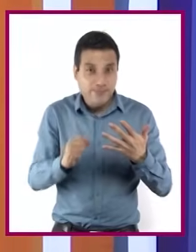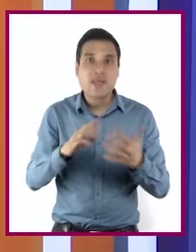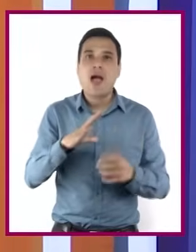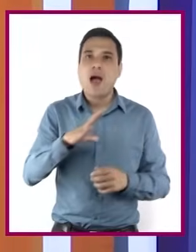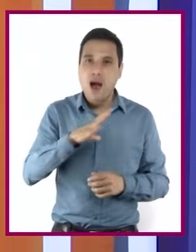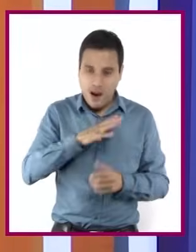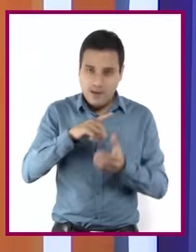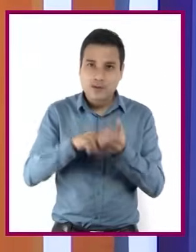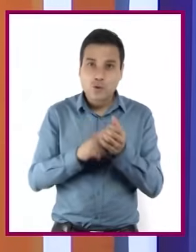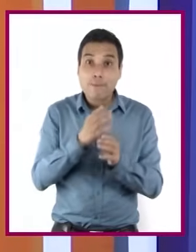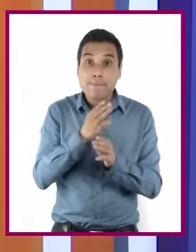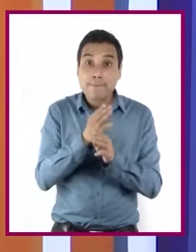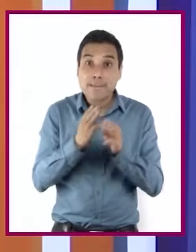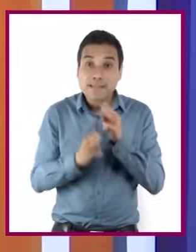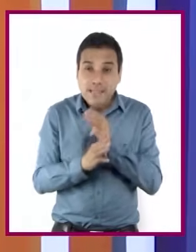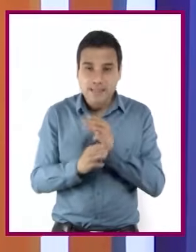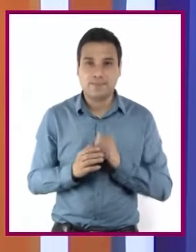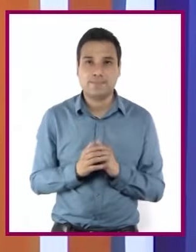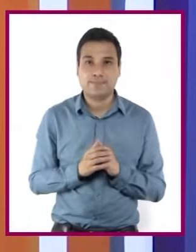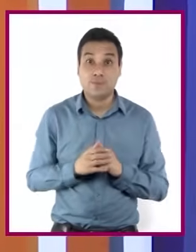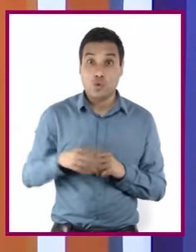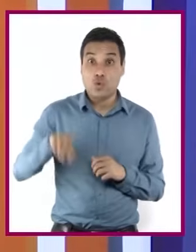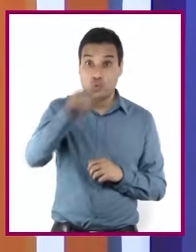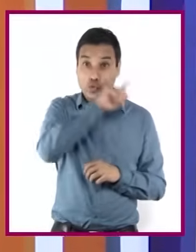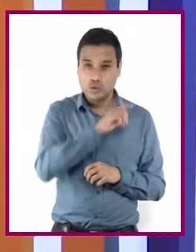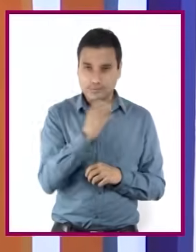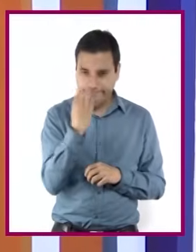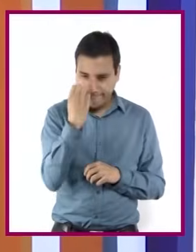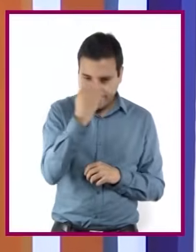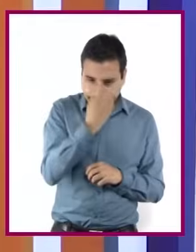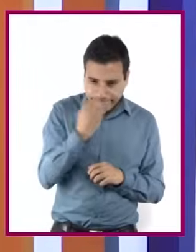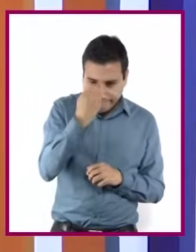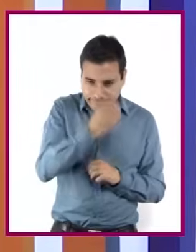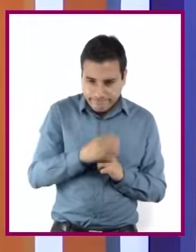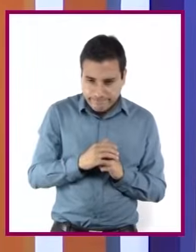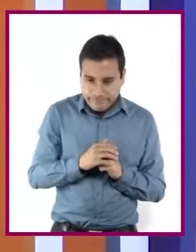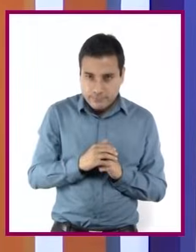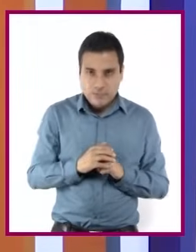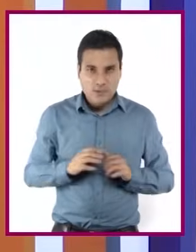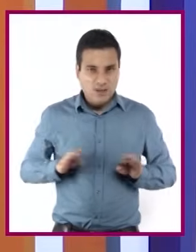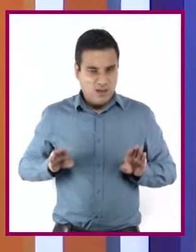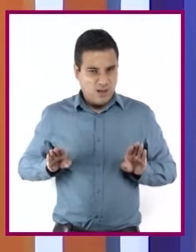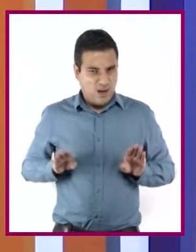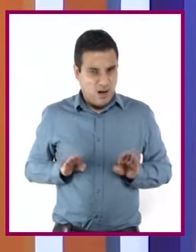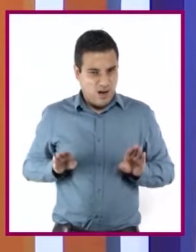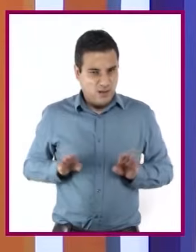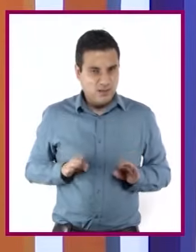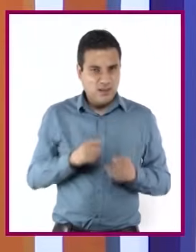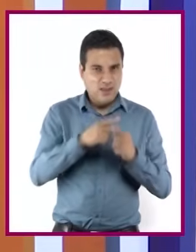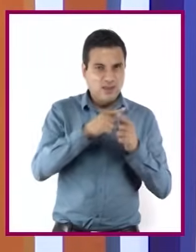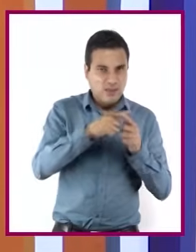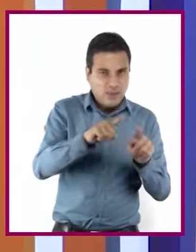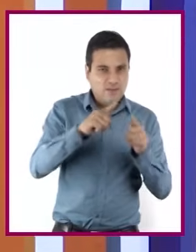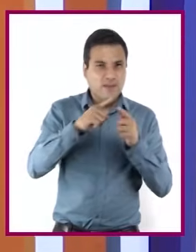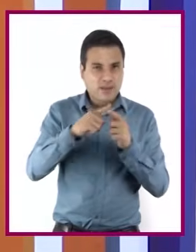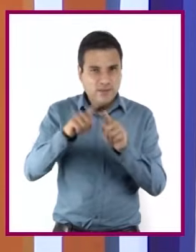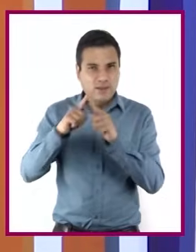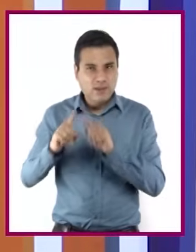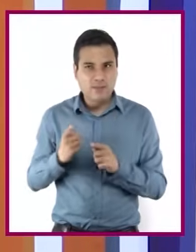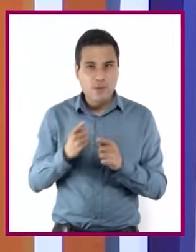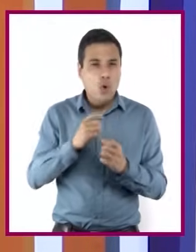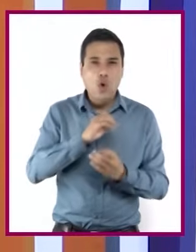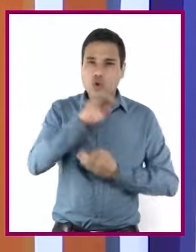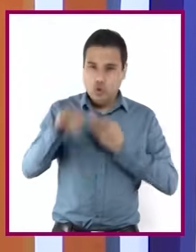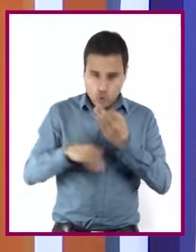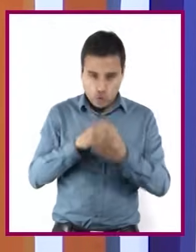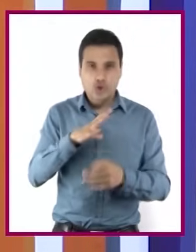materia. Al observar los cuerpos nos damos cuenta que presentan características muy diferentes. Sin embargo, todos tienen